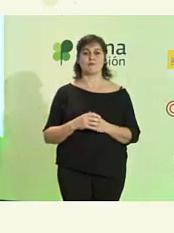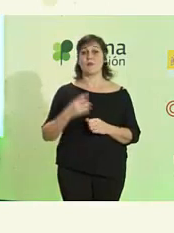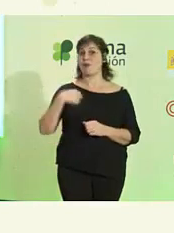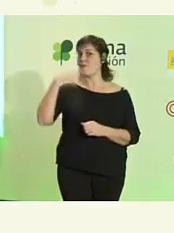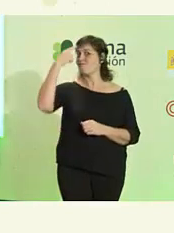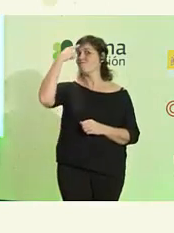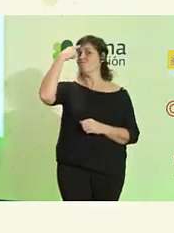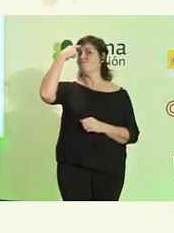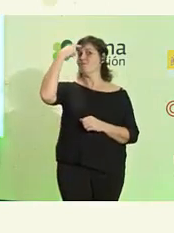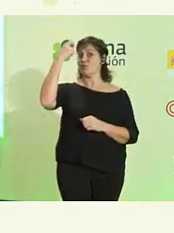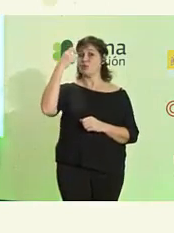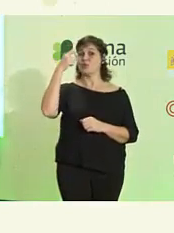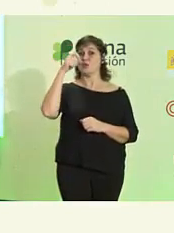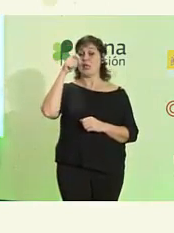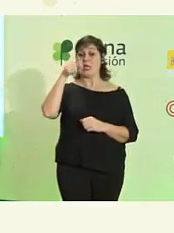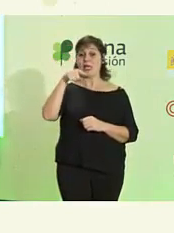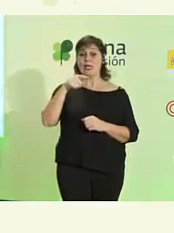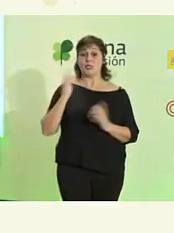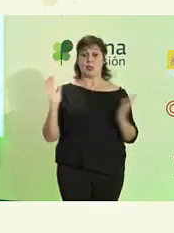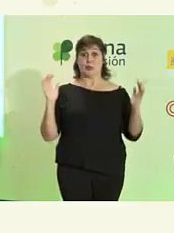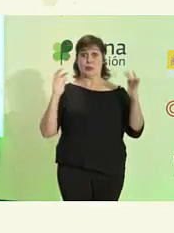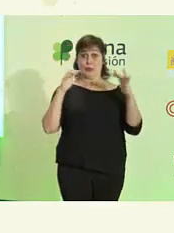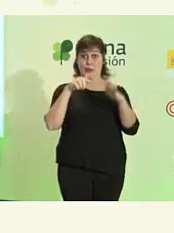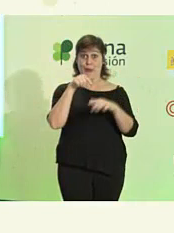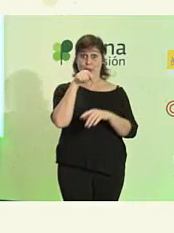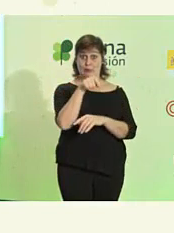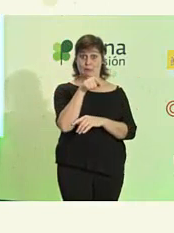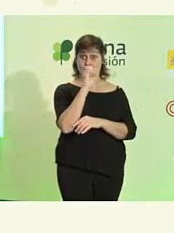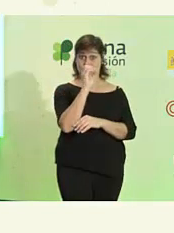Recuerdo que en esa cumbre